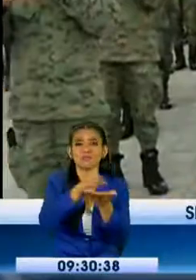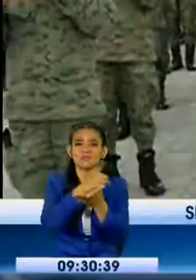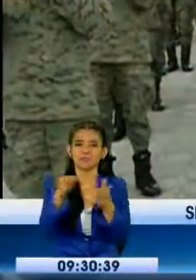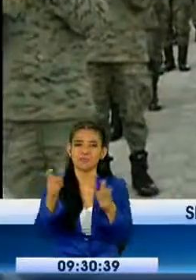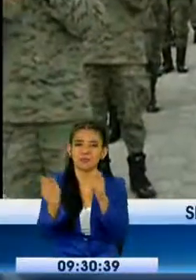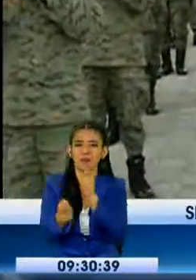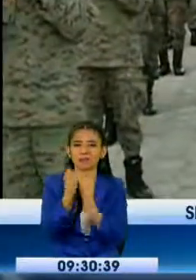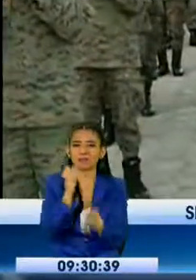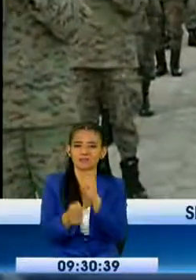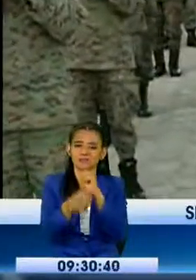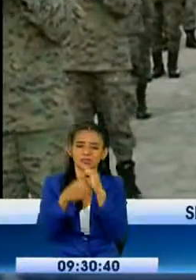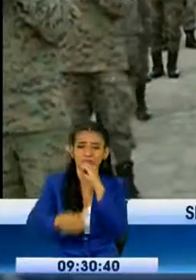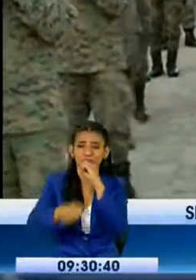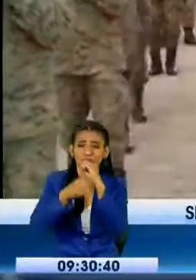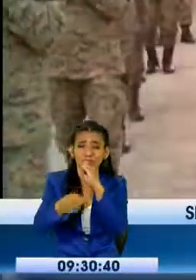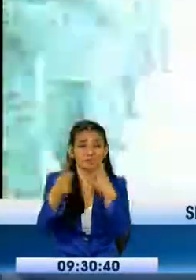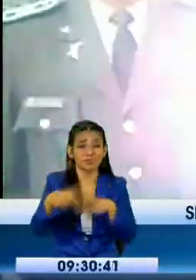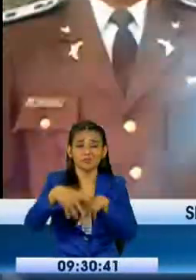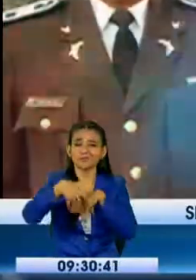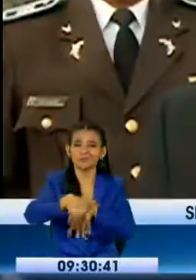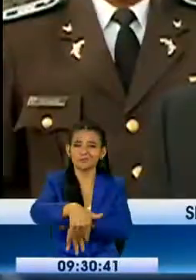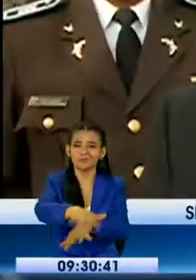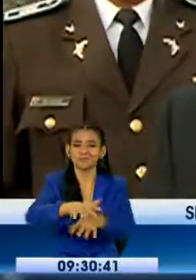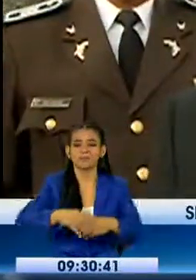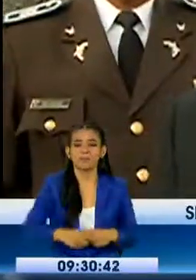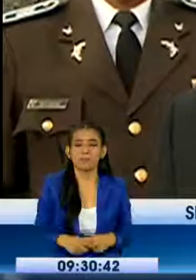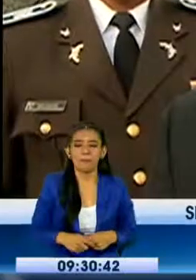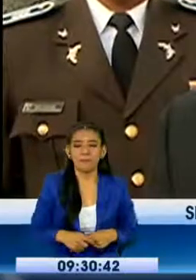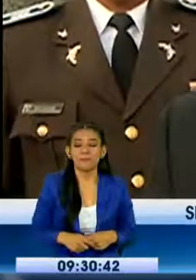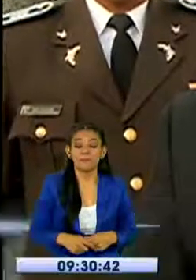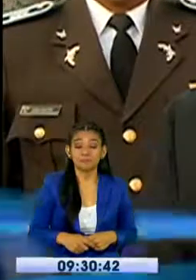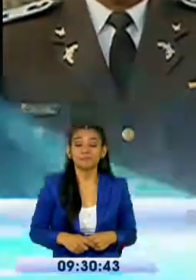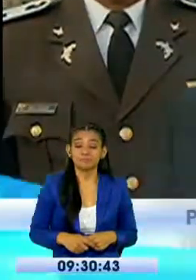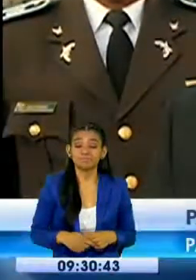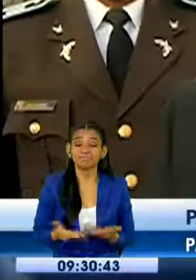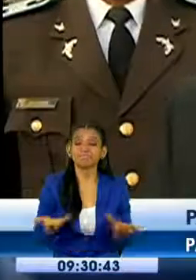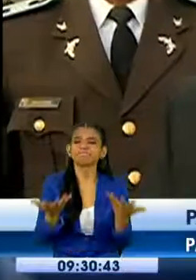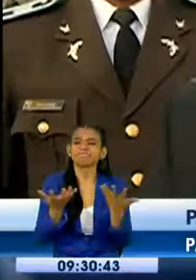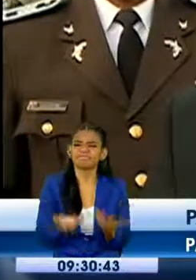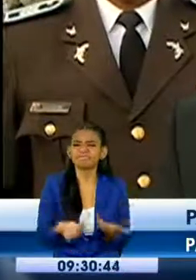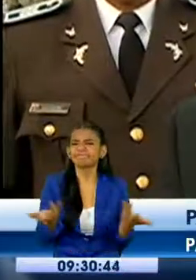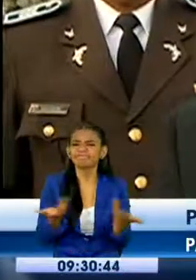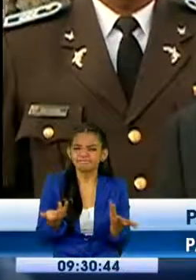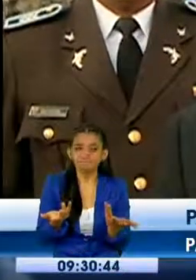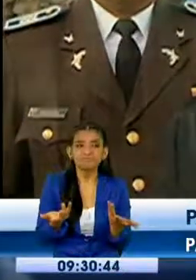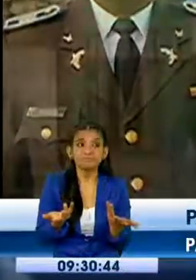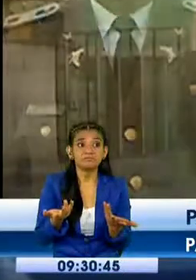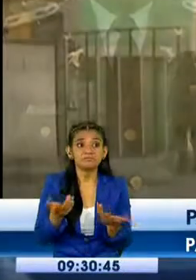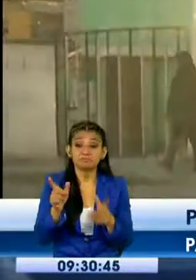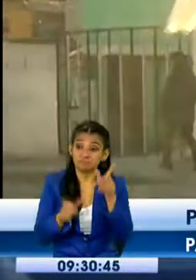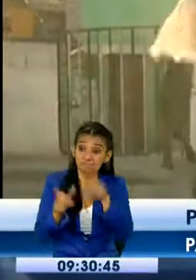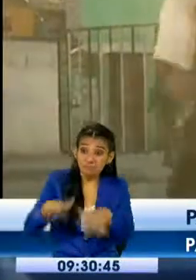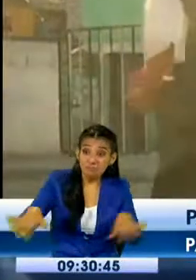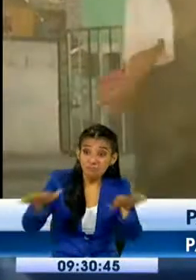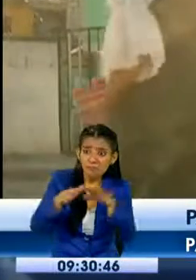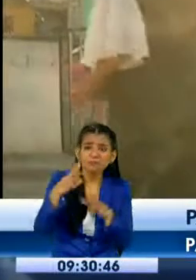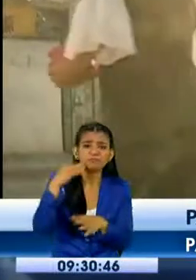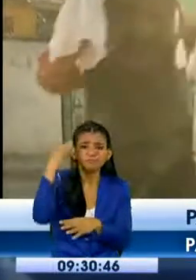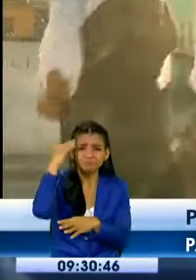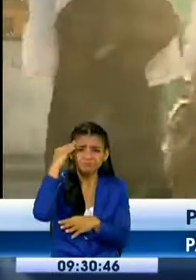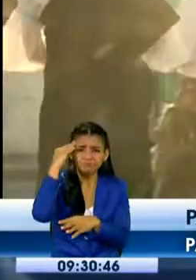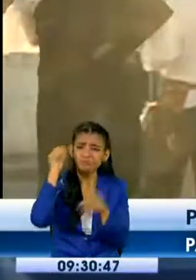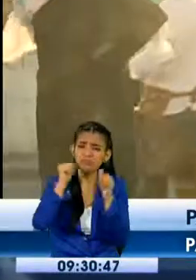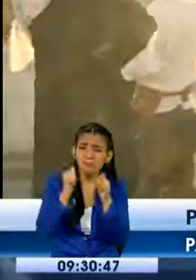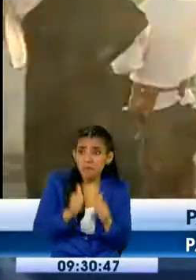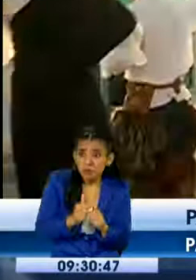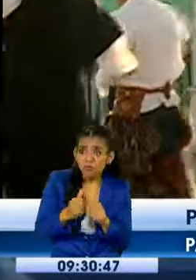acompañan a esta colorida caminata. Queremos resaltar nuevamente lo que muchas personas ya adultas mayores